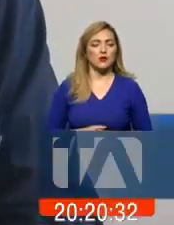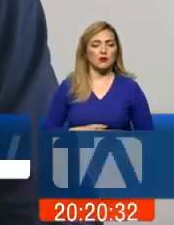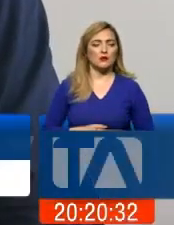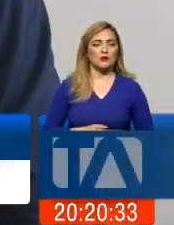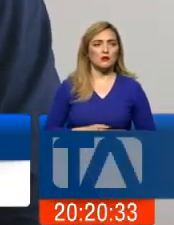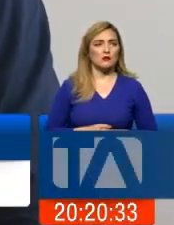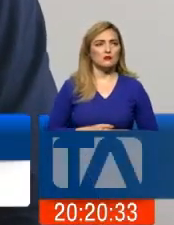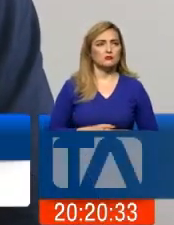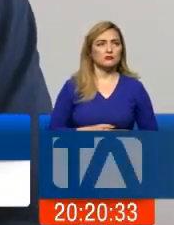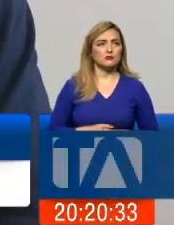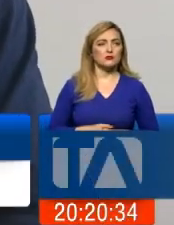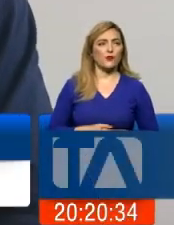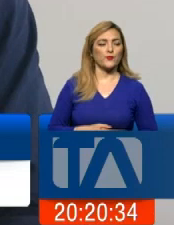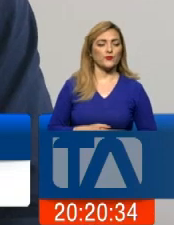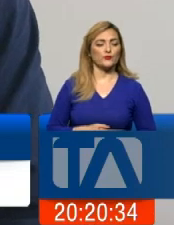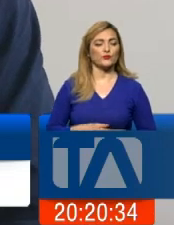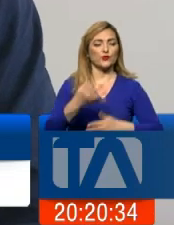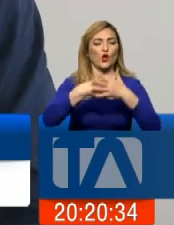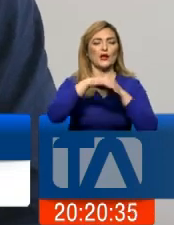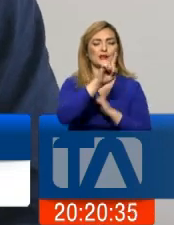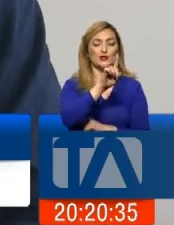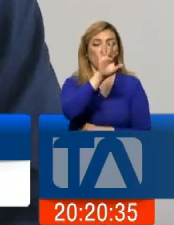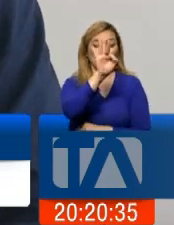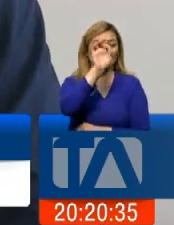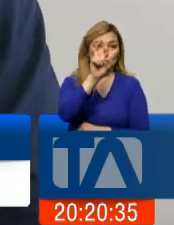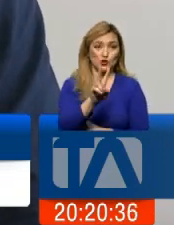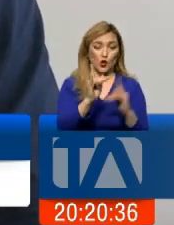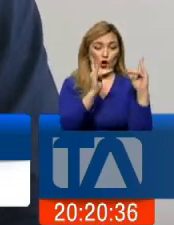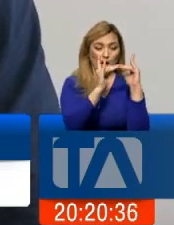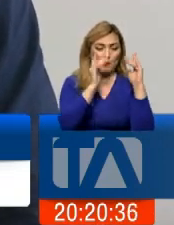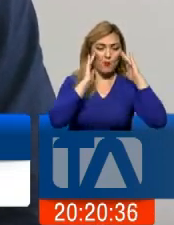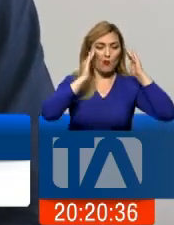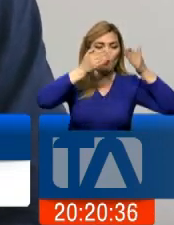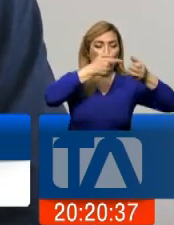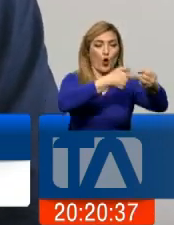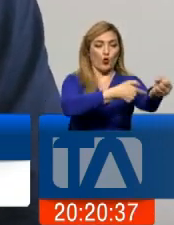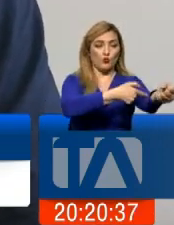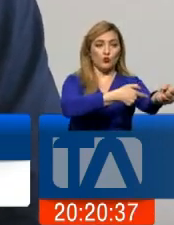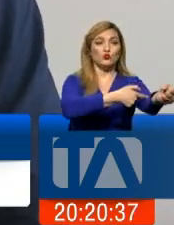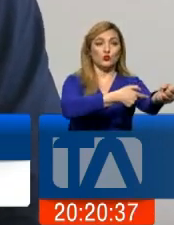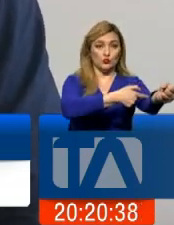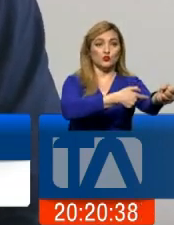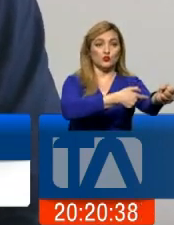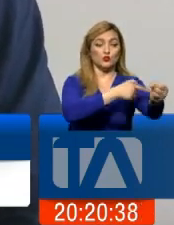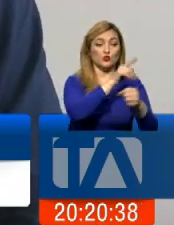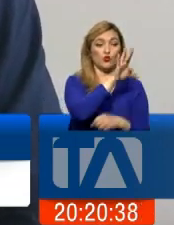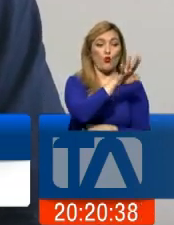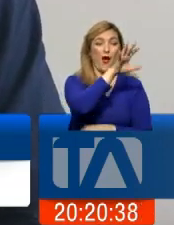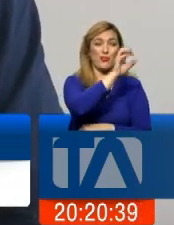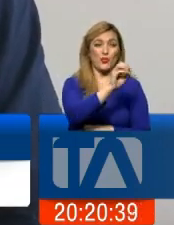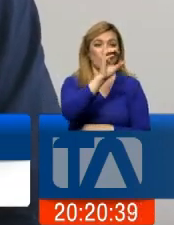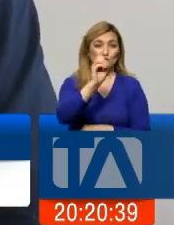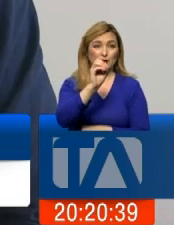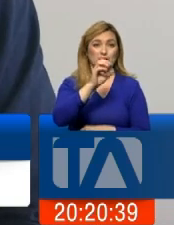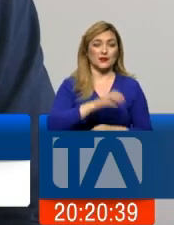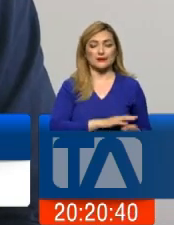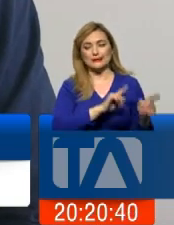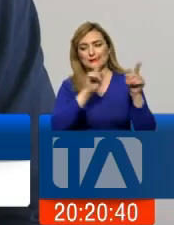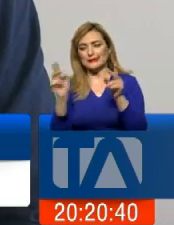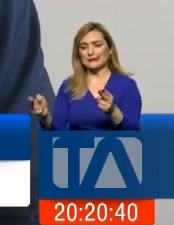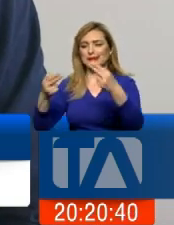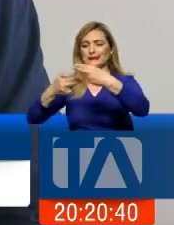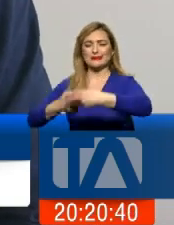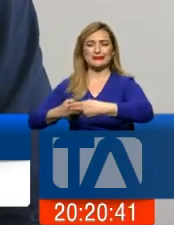muchas fases de expansión. De 192 camas destinadas para hospitalización, hemos llegado a 400. Y en la unidad de